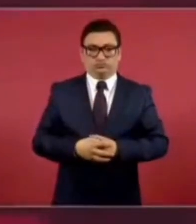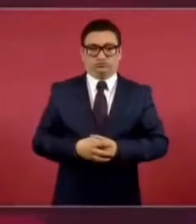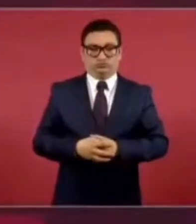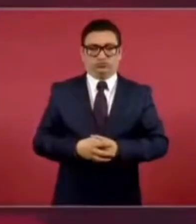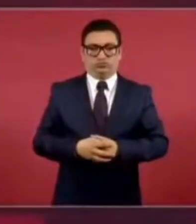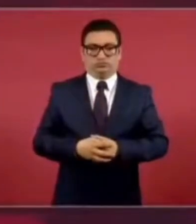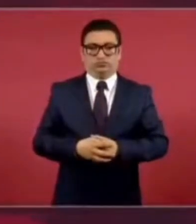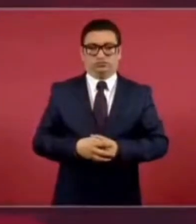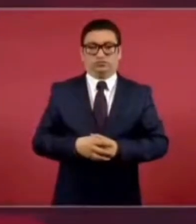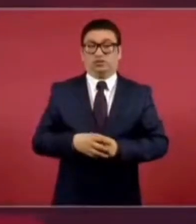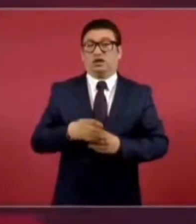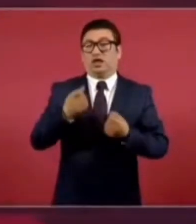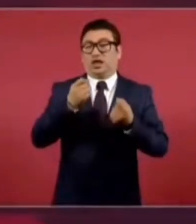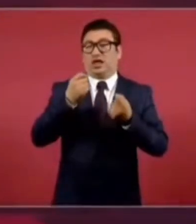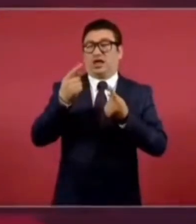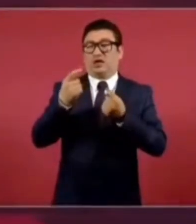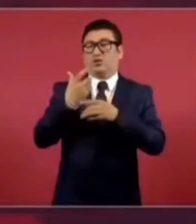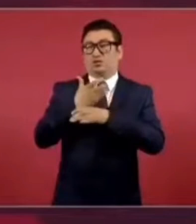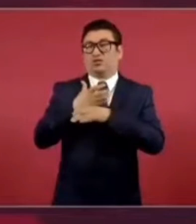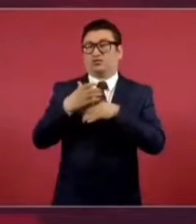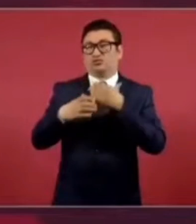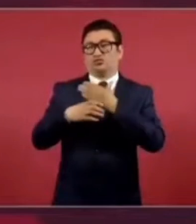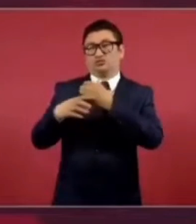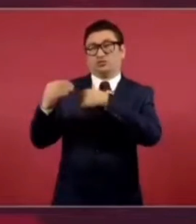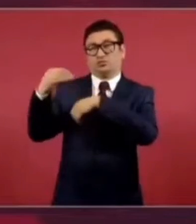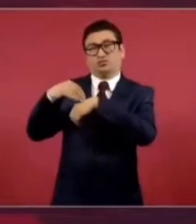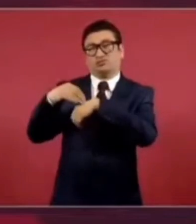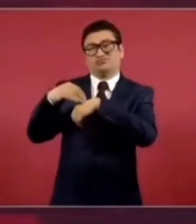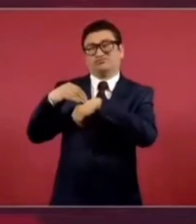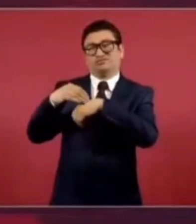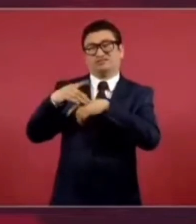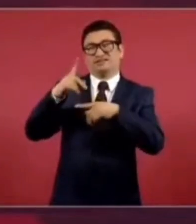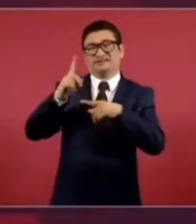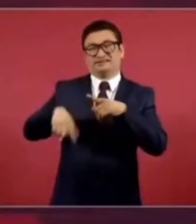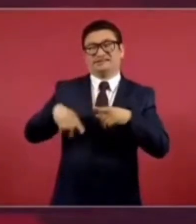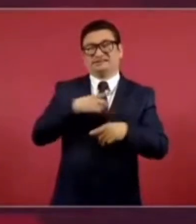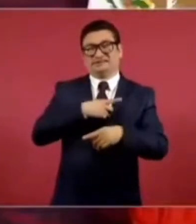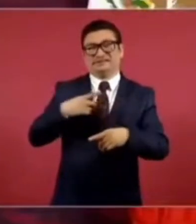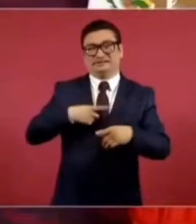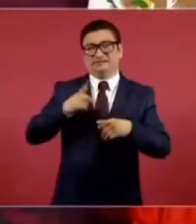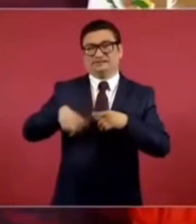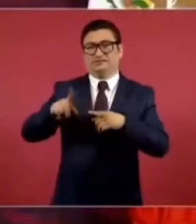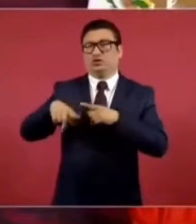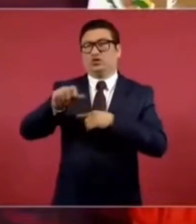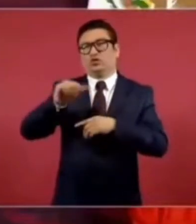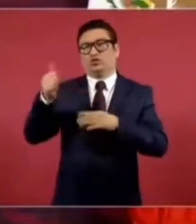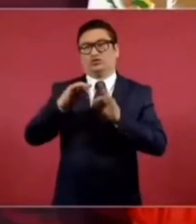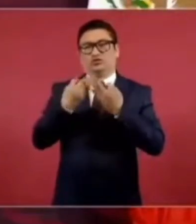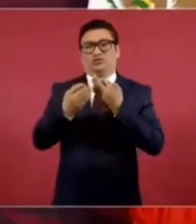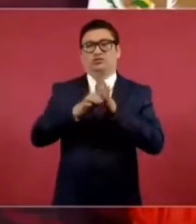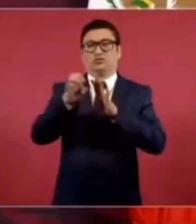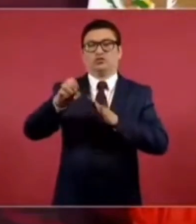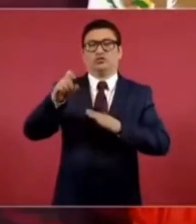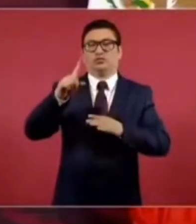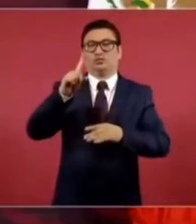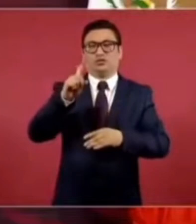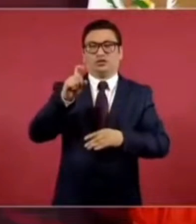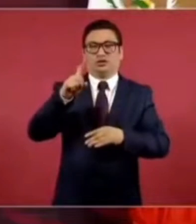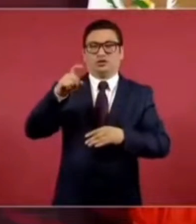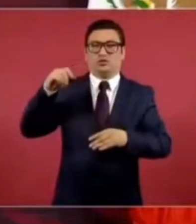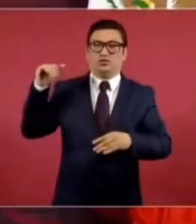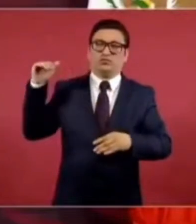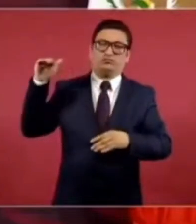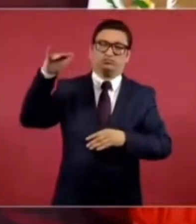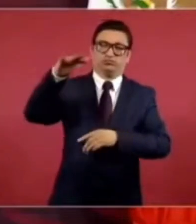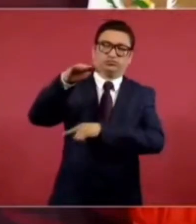haberse puesto tenían que haberle buscado por otro lado el acueducto que